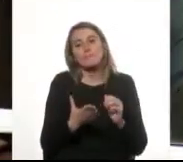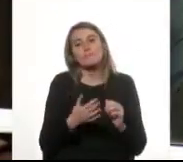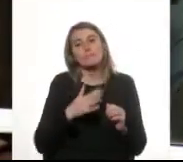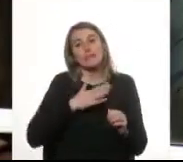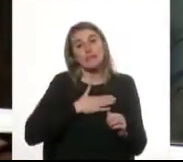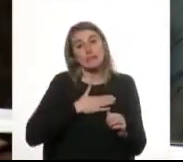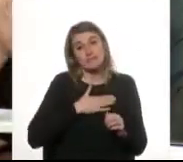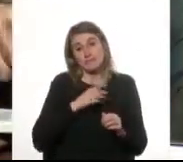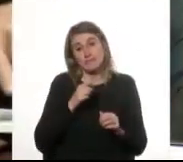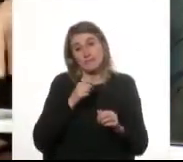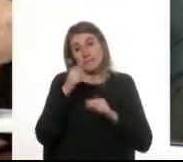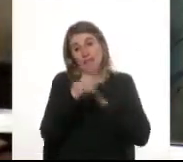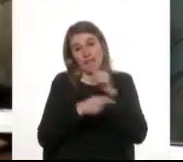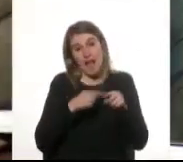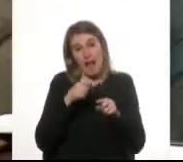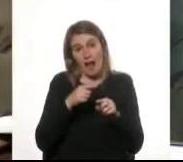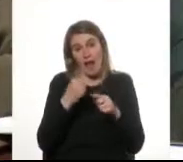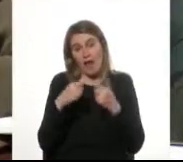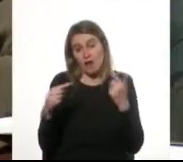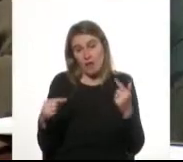Porque mientras señalamos esto,